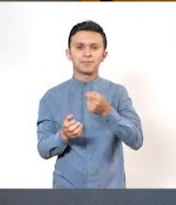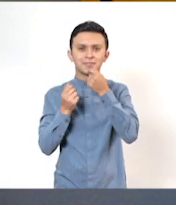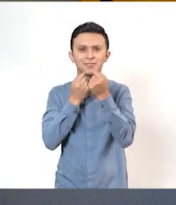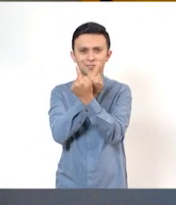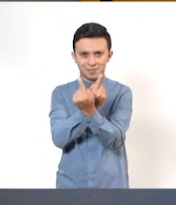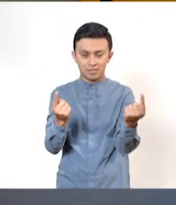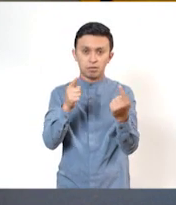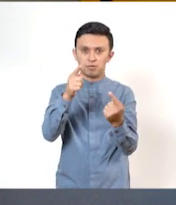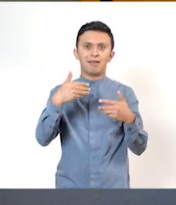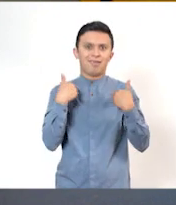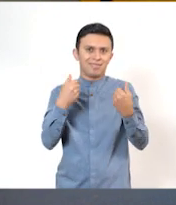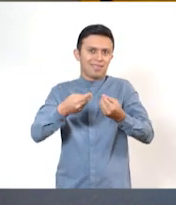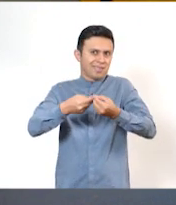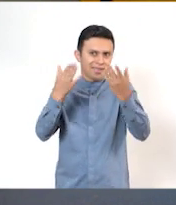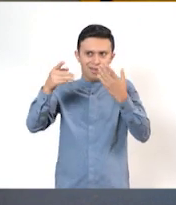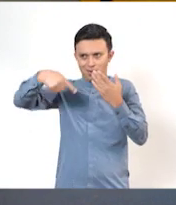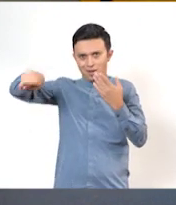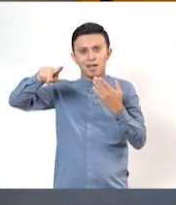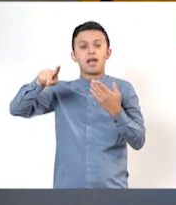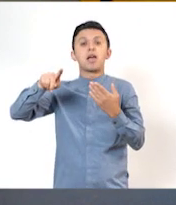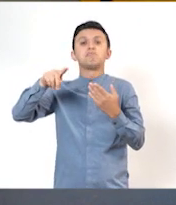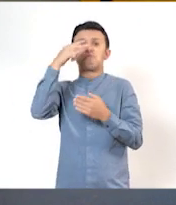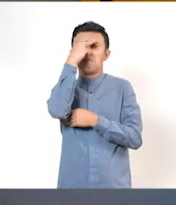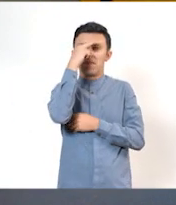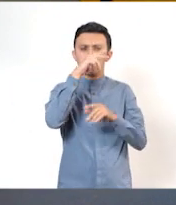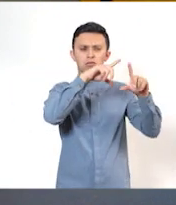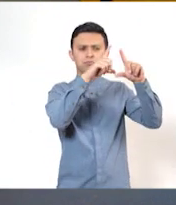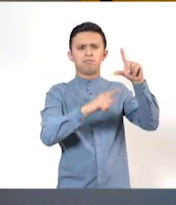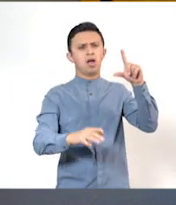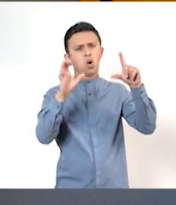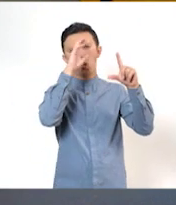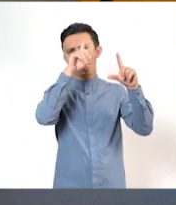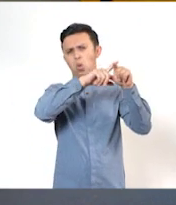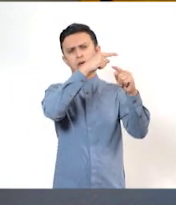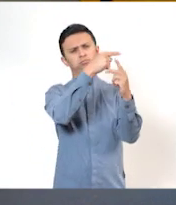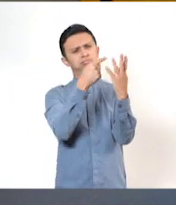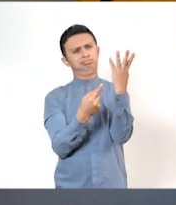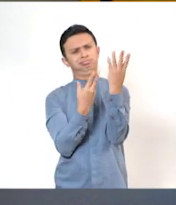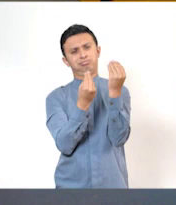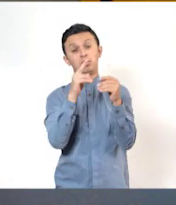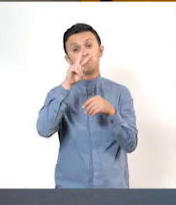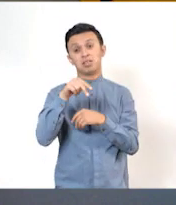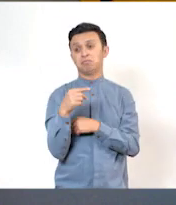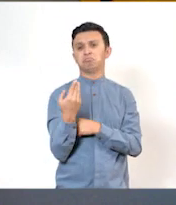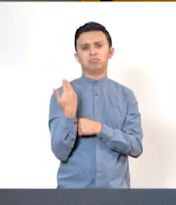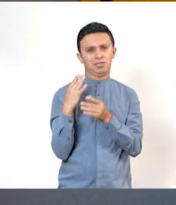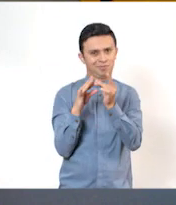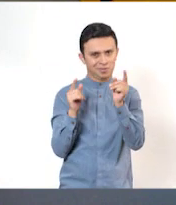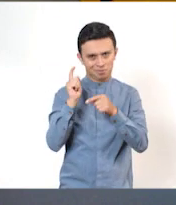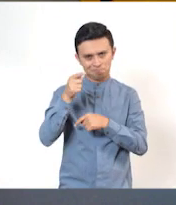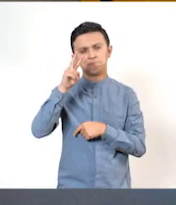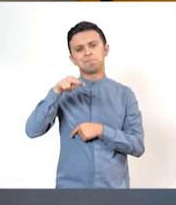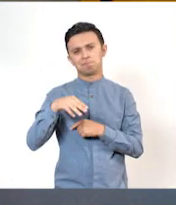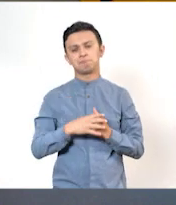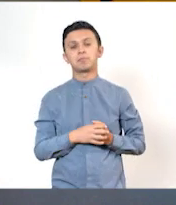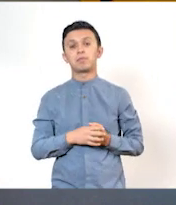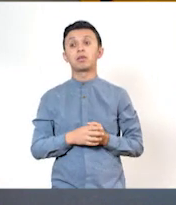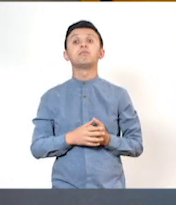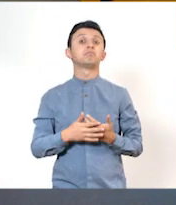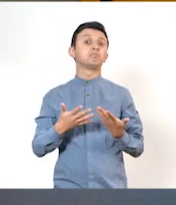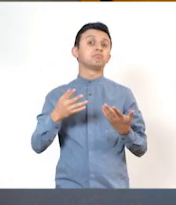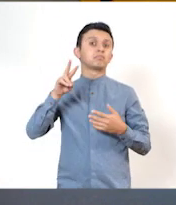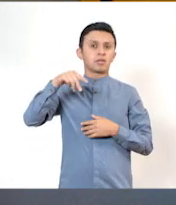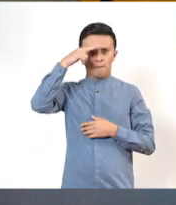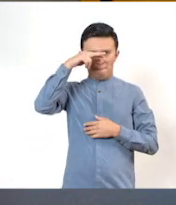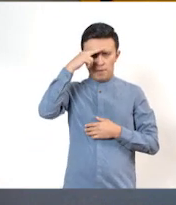Niñas y niños, tienen claro que México es un país pluricultural, como ya lo hemos comentado. Así es, en